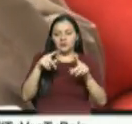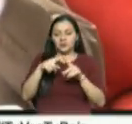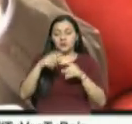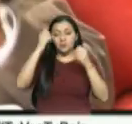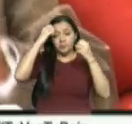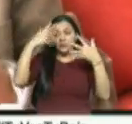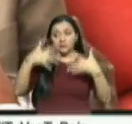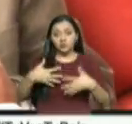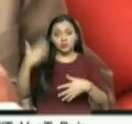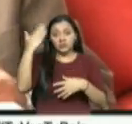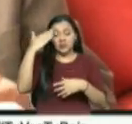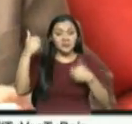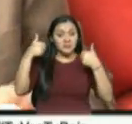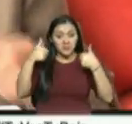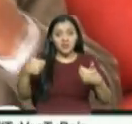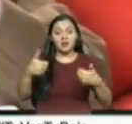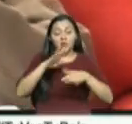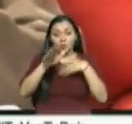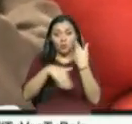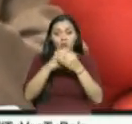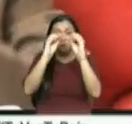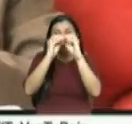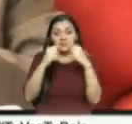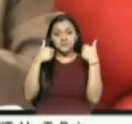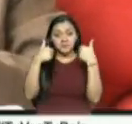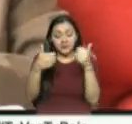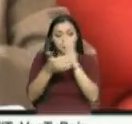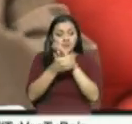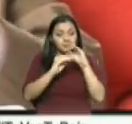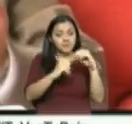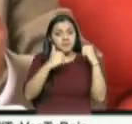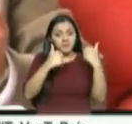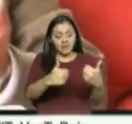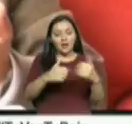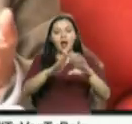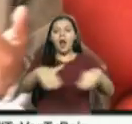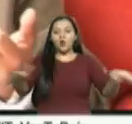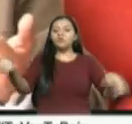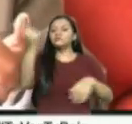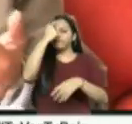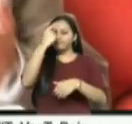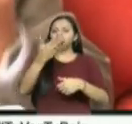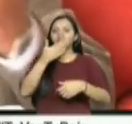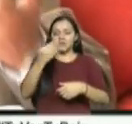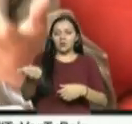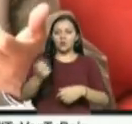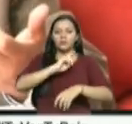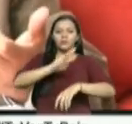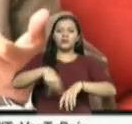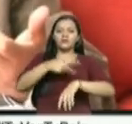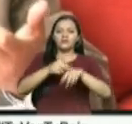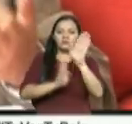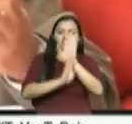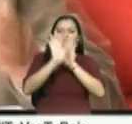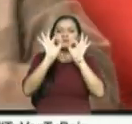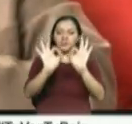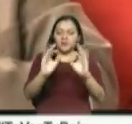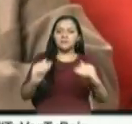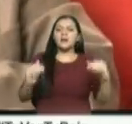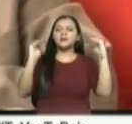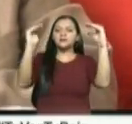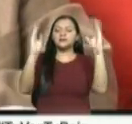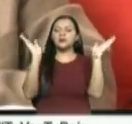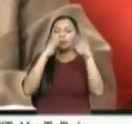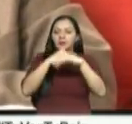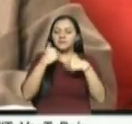Entonces, cuando hablamos de formación docente, nosotros decimos capacitación, profesionalización, maestrías gratuitas. El